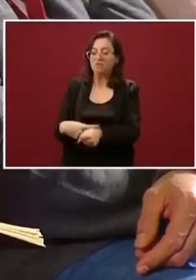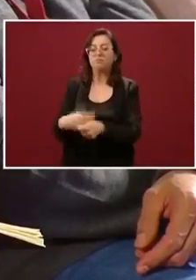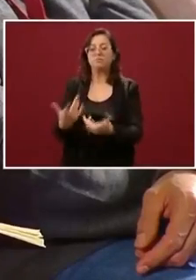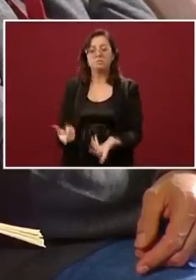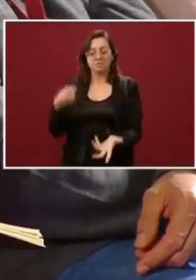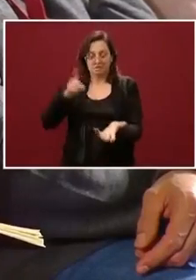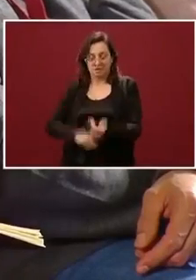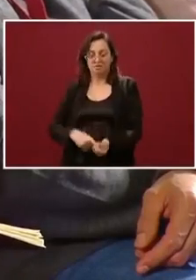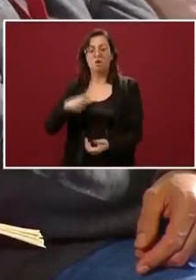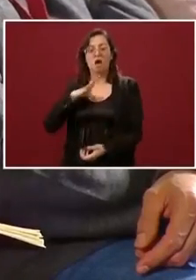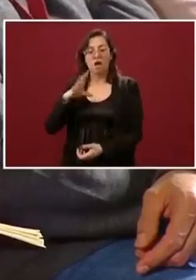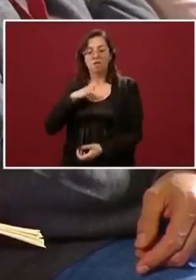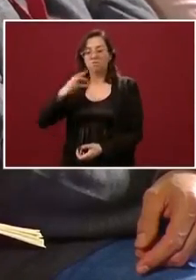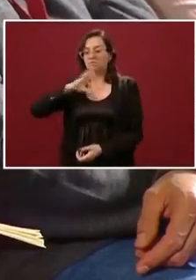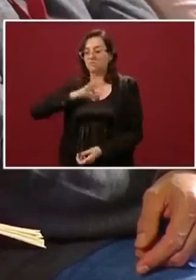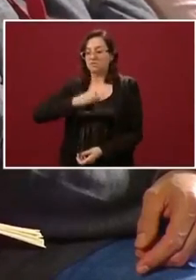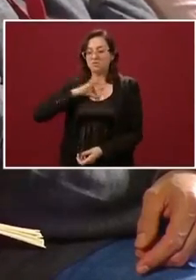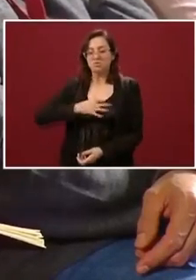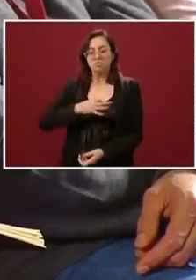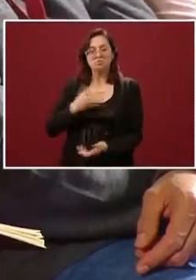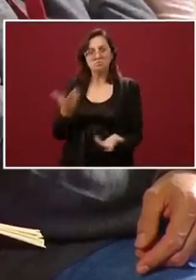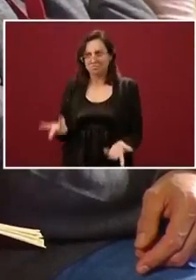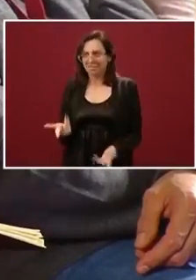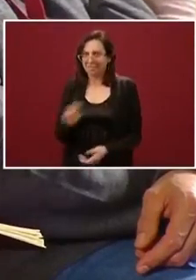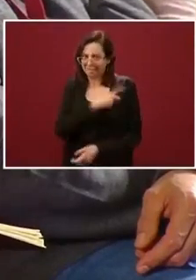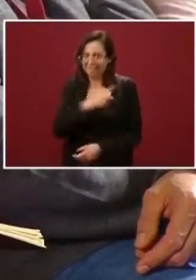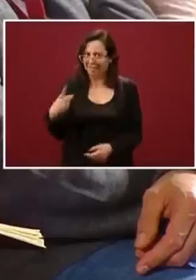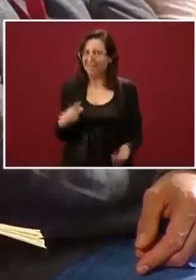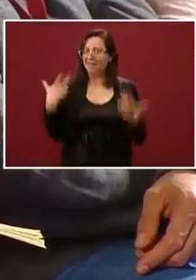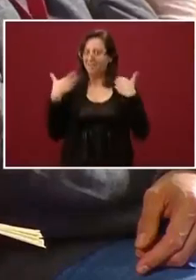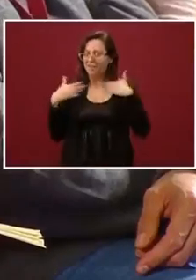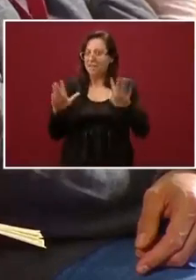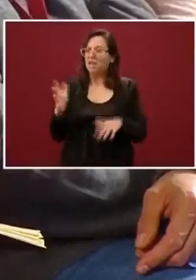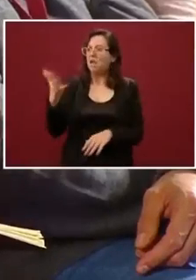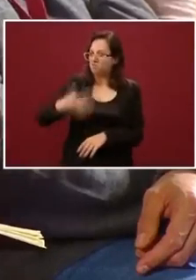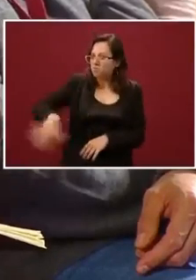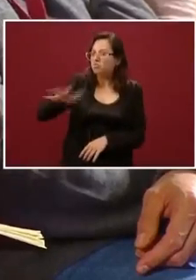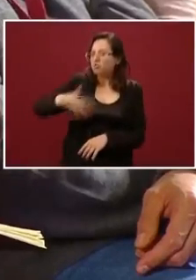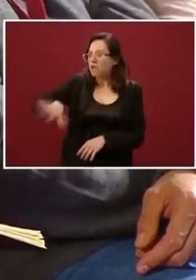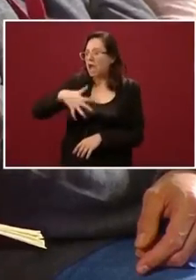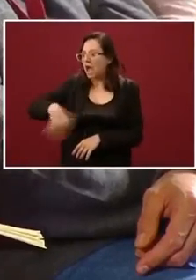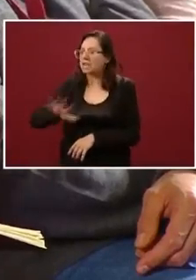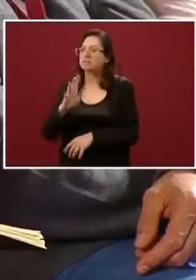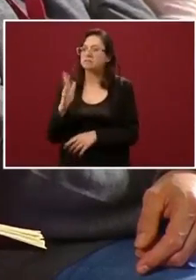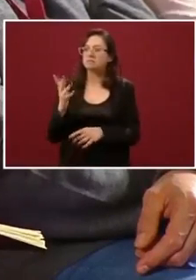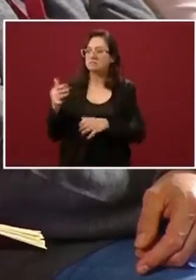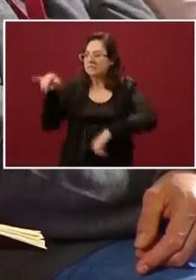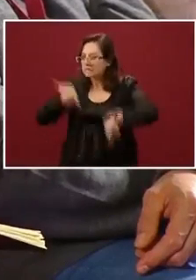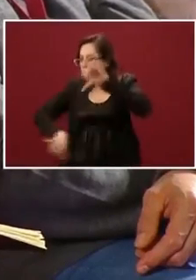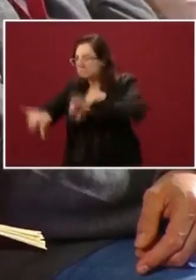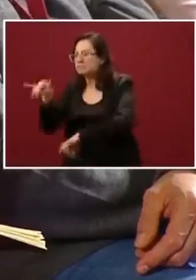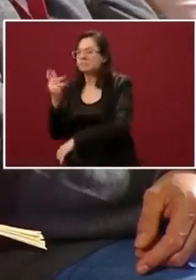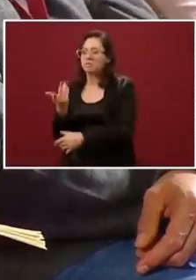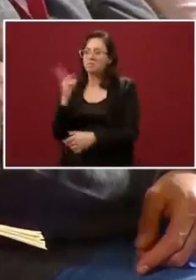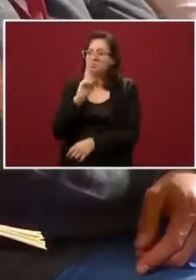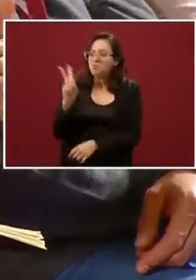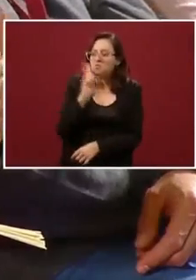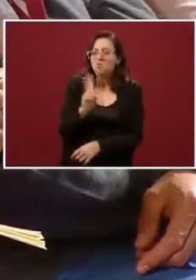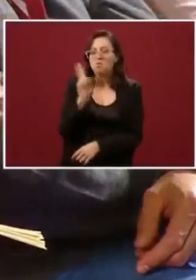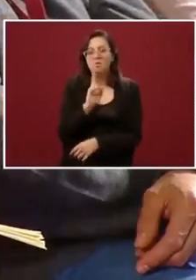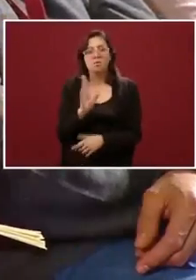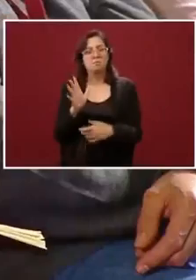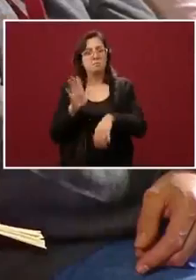portadores simplemente, no habla de una necesidad de hacer una búsqueda intencionada de personas para evitar que